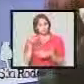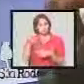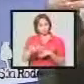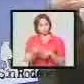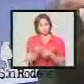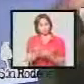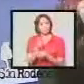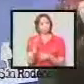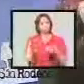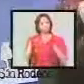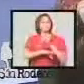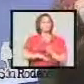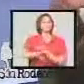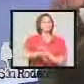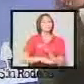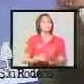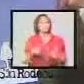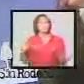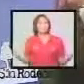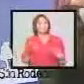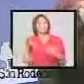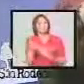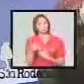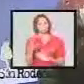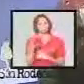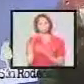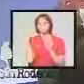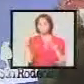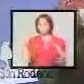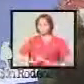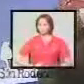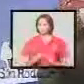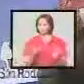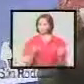en qué se van a invertir, en qué usted y yo podemos